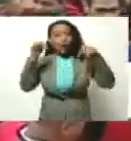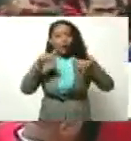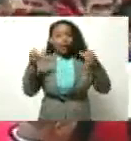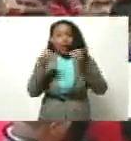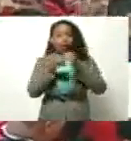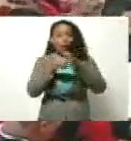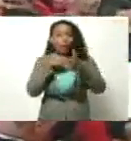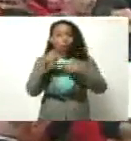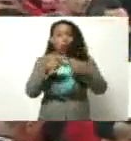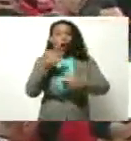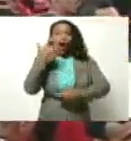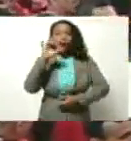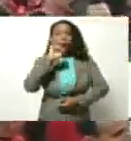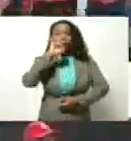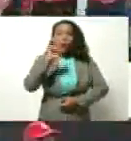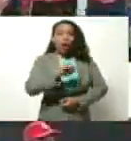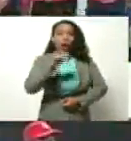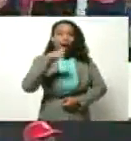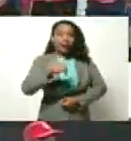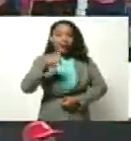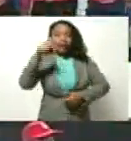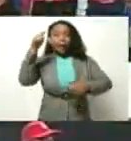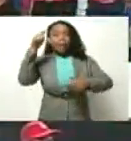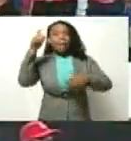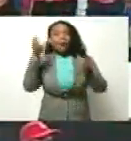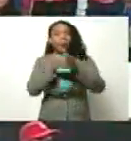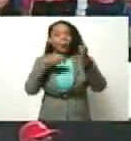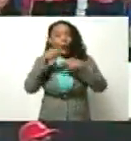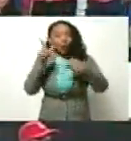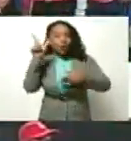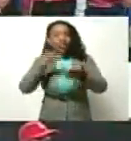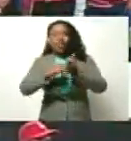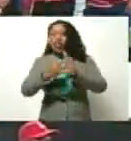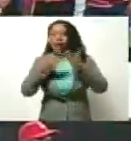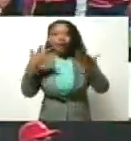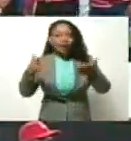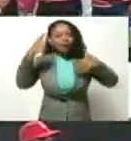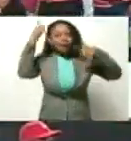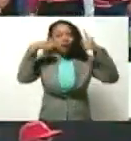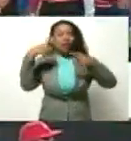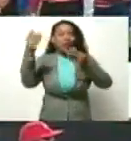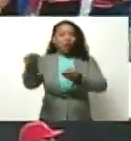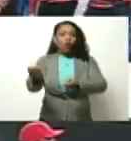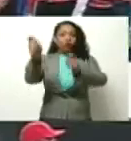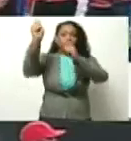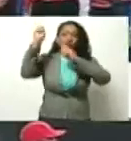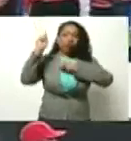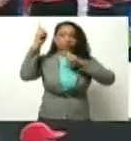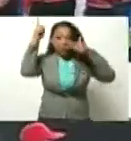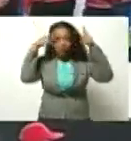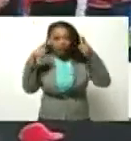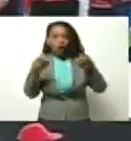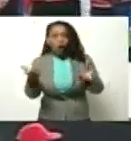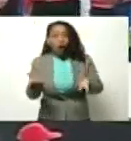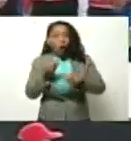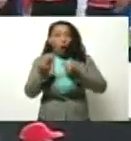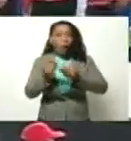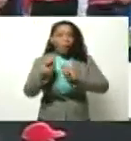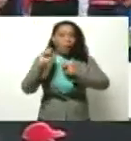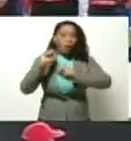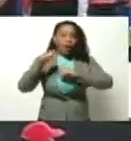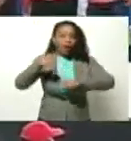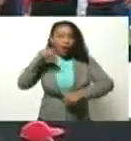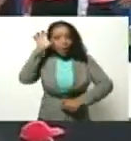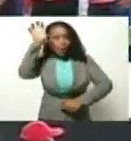partido hay que amarlo porque este partido es Chávez este partido es parte de lo que nos dejó el comandante Chávez como legado para esta